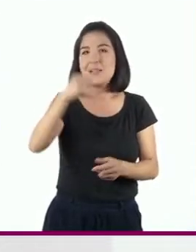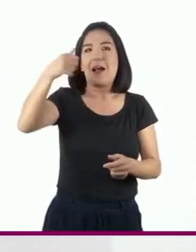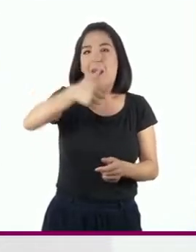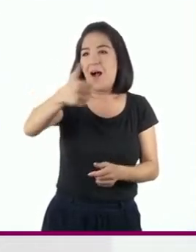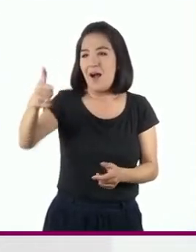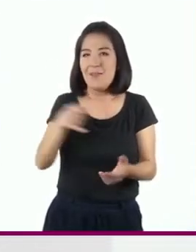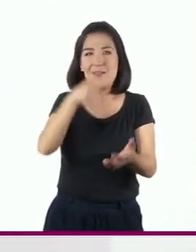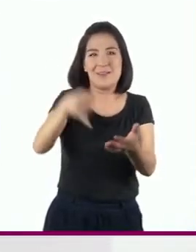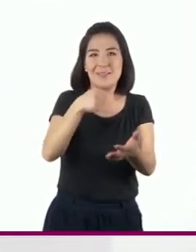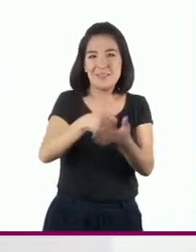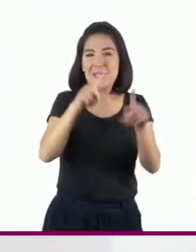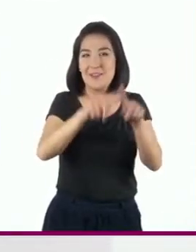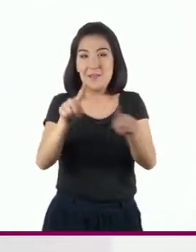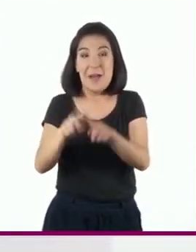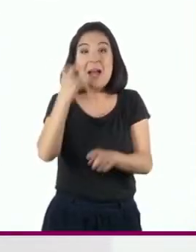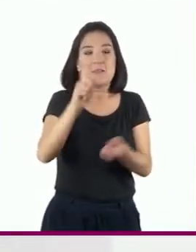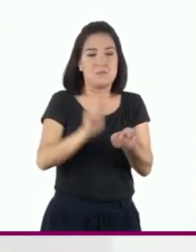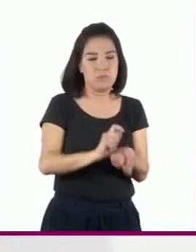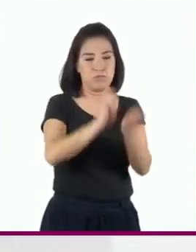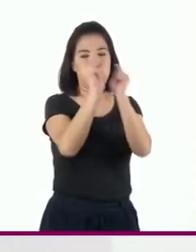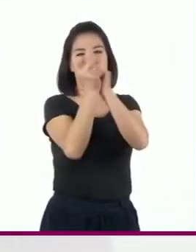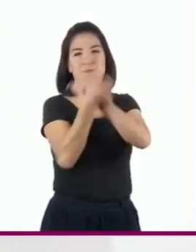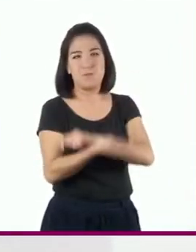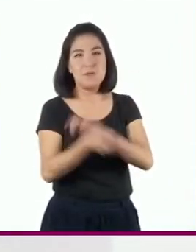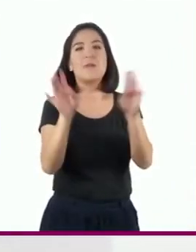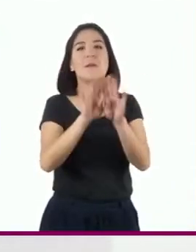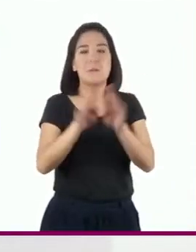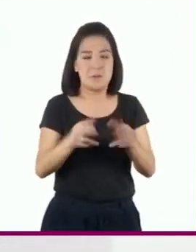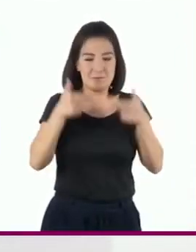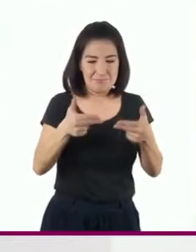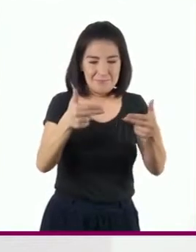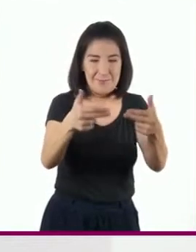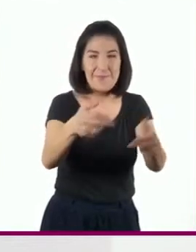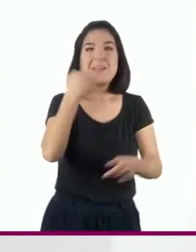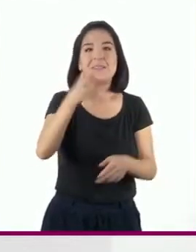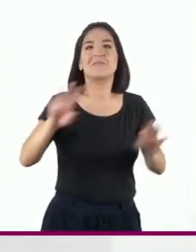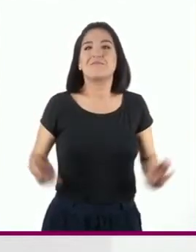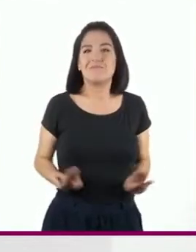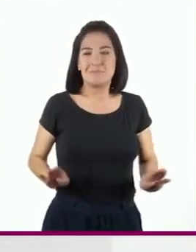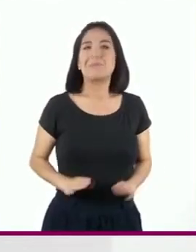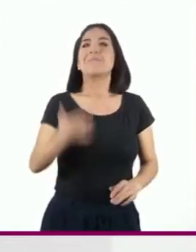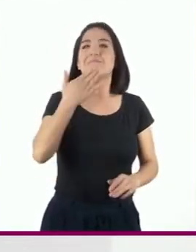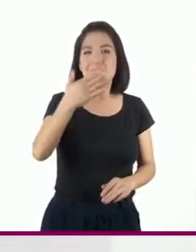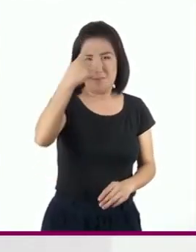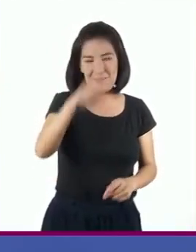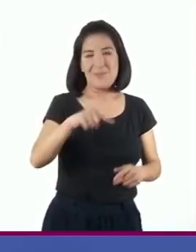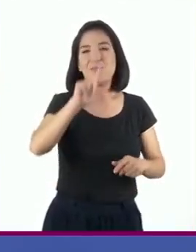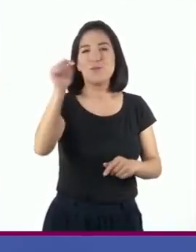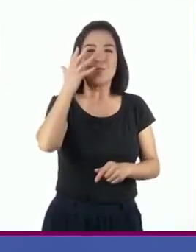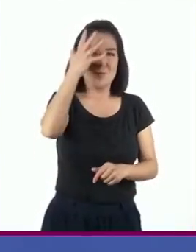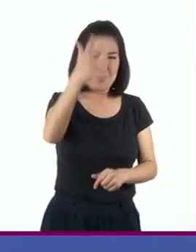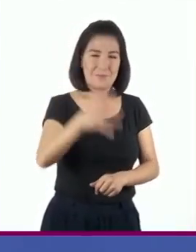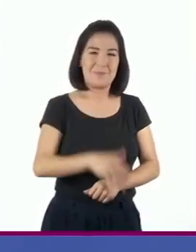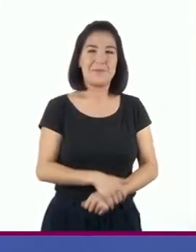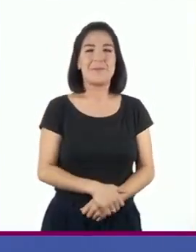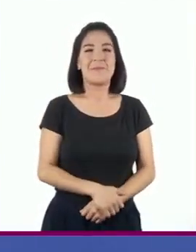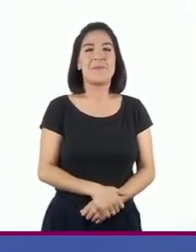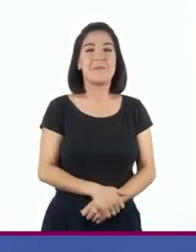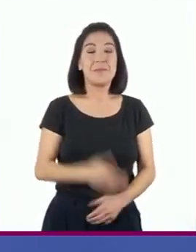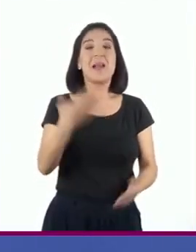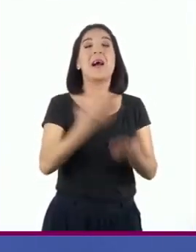otras islas, se enfrentaron a nuevas condiciones ambientales y los que sobrevivieron fueron aquellos que presentaban picos